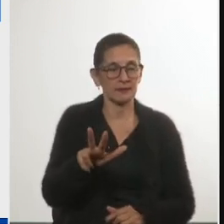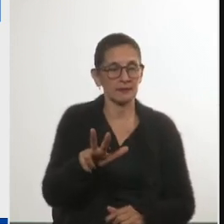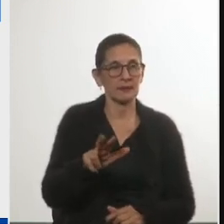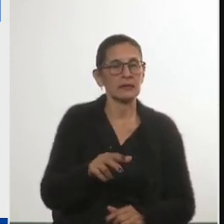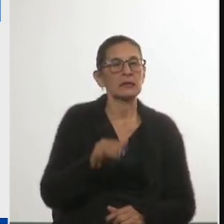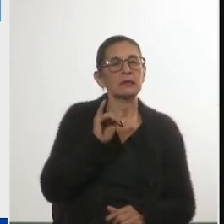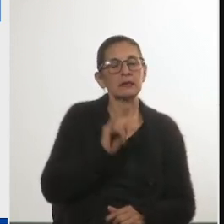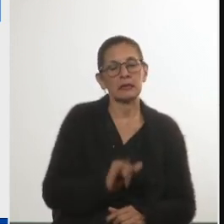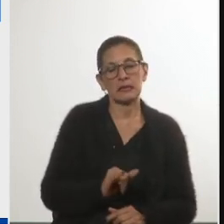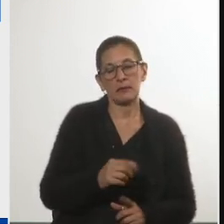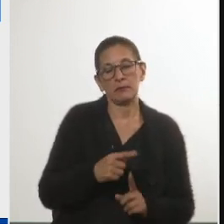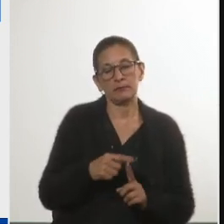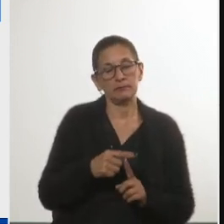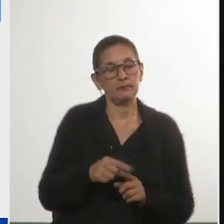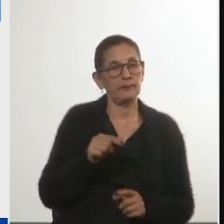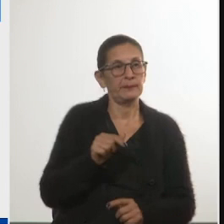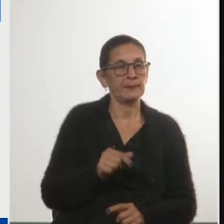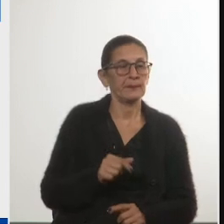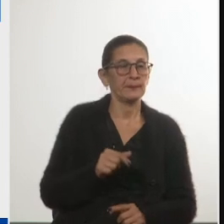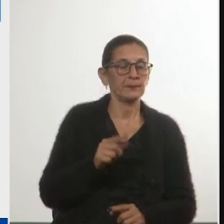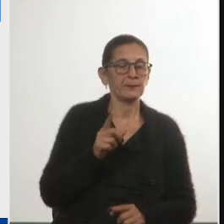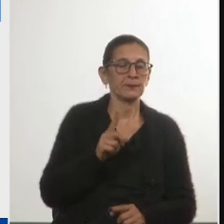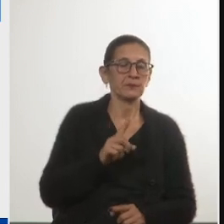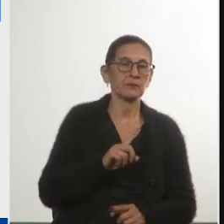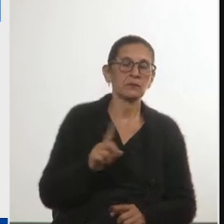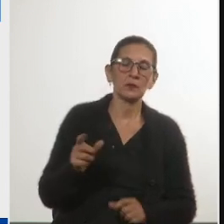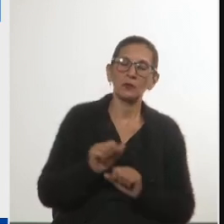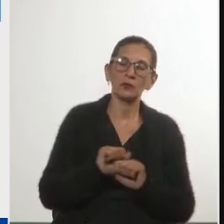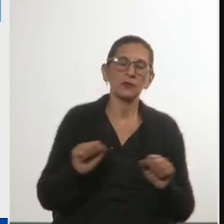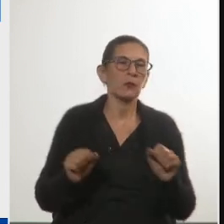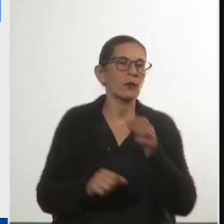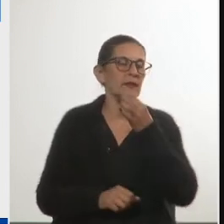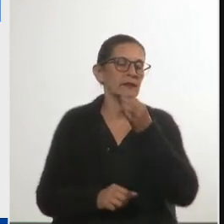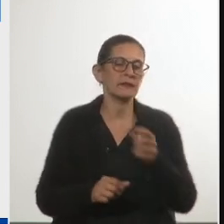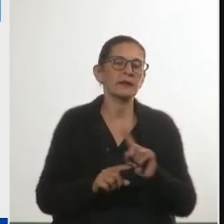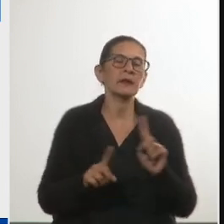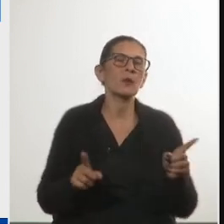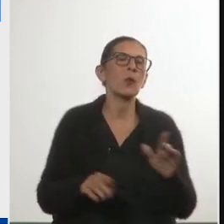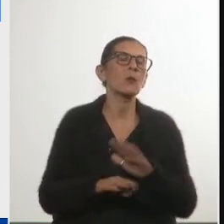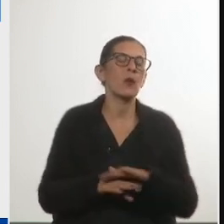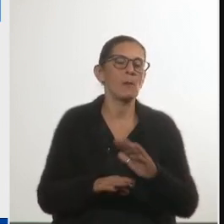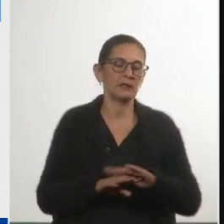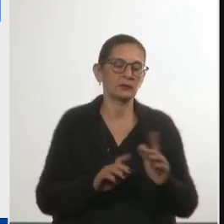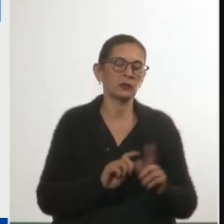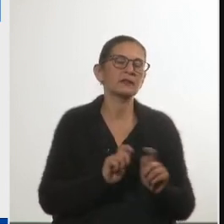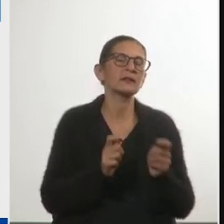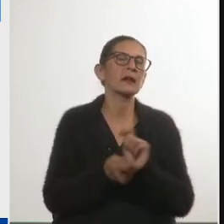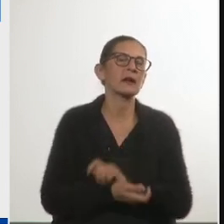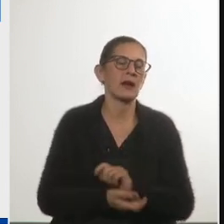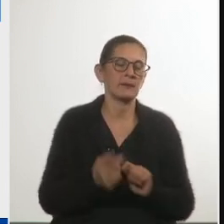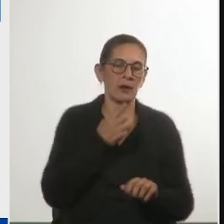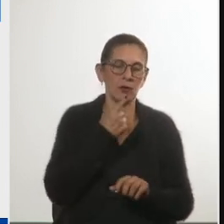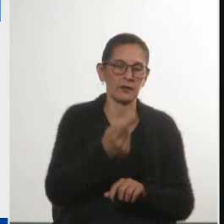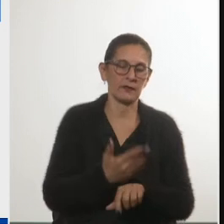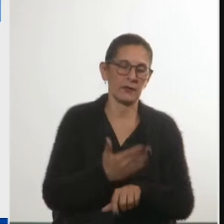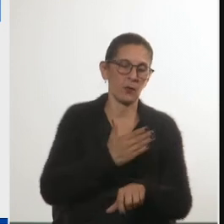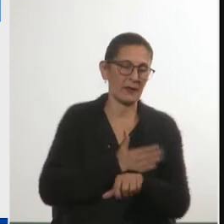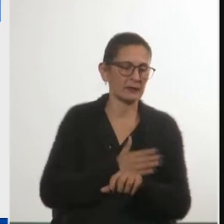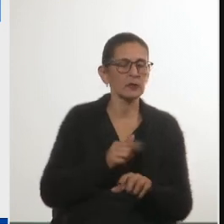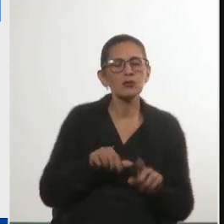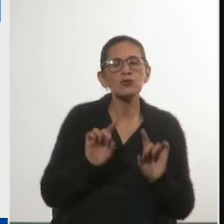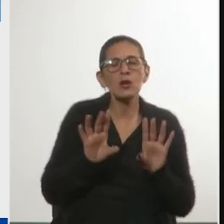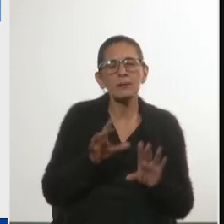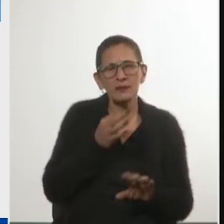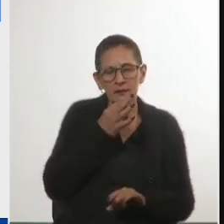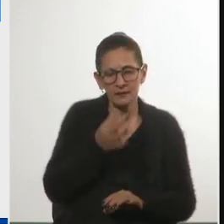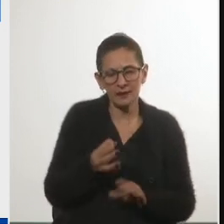y afirmativamente no podemos decir en ningún momento que se cambiaron los criterios anteriores, sino